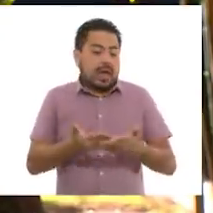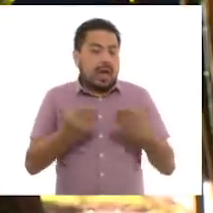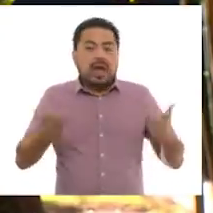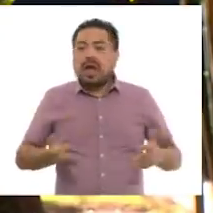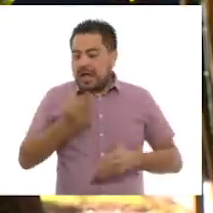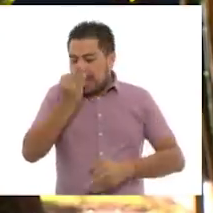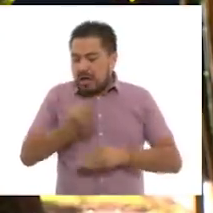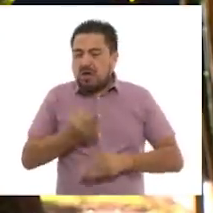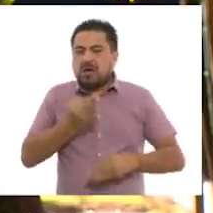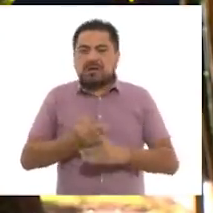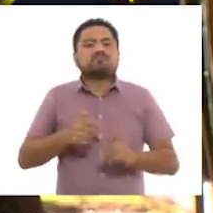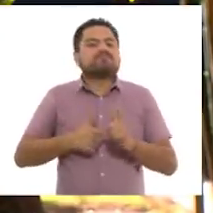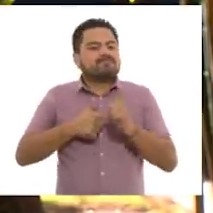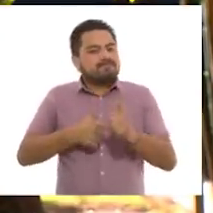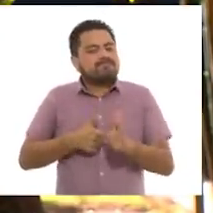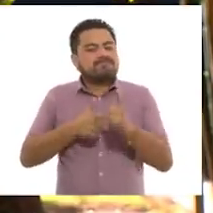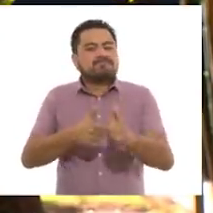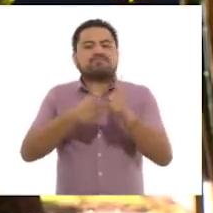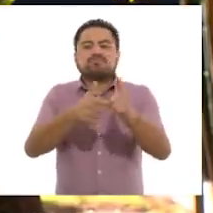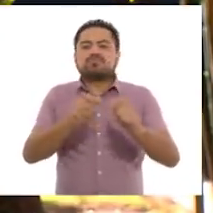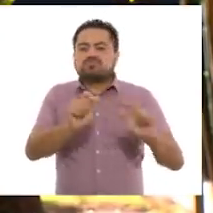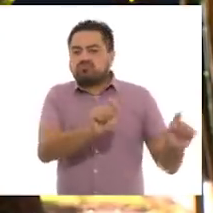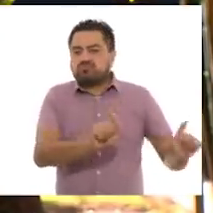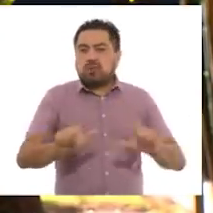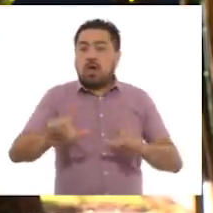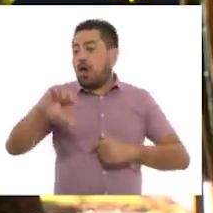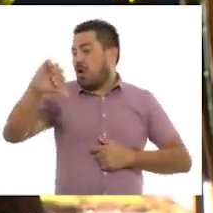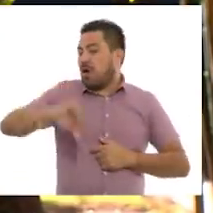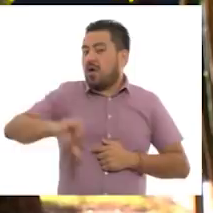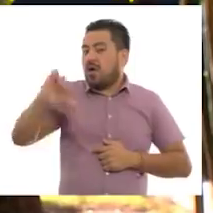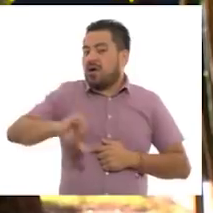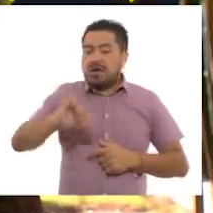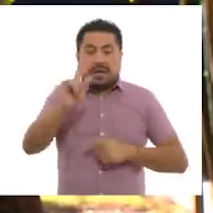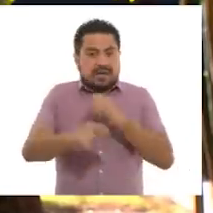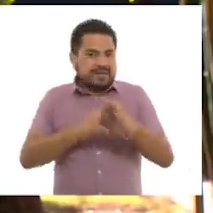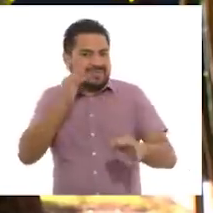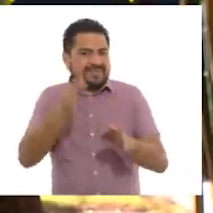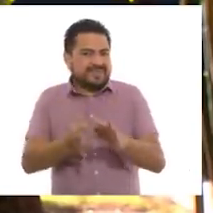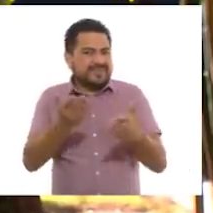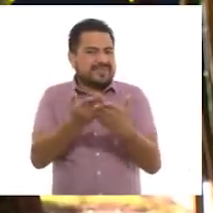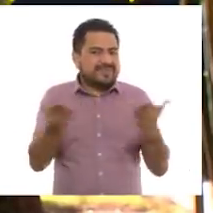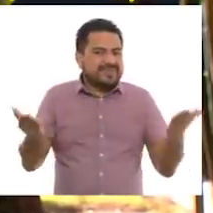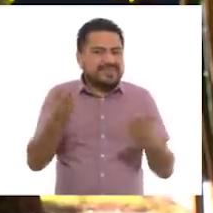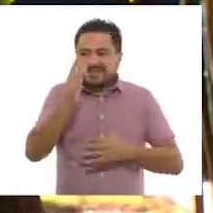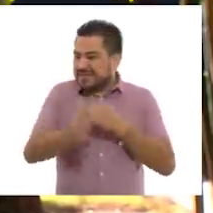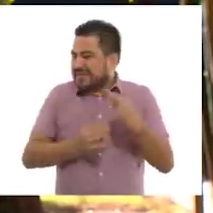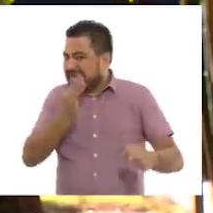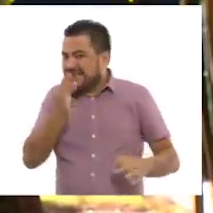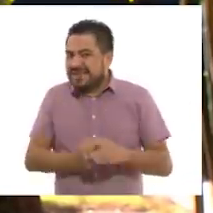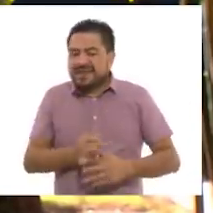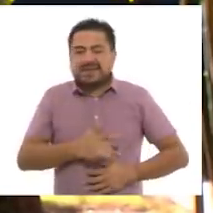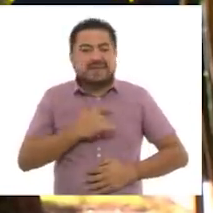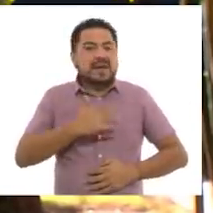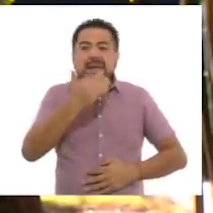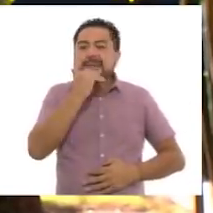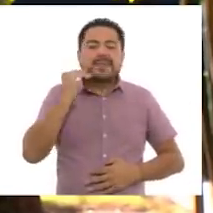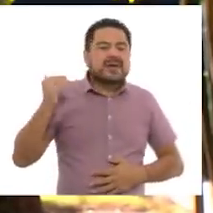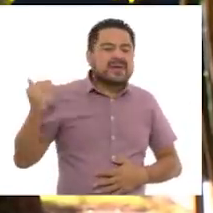es momento de seguir con el programa de hoy. ¿Listas? ¿Listos?